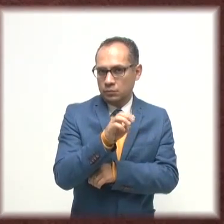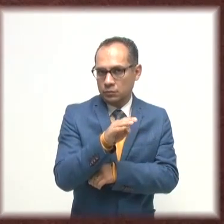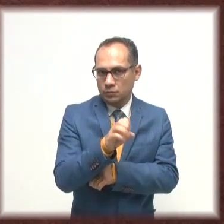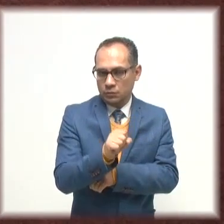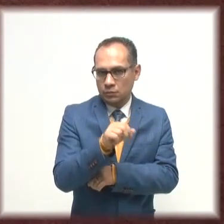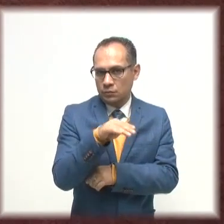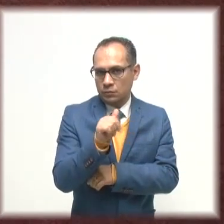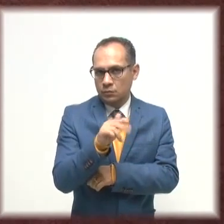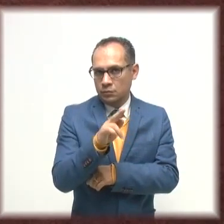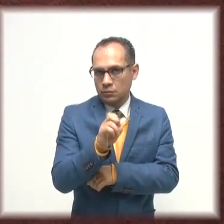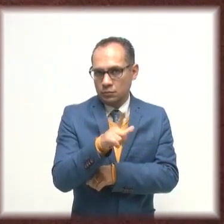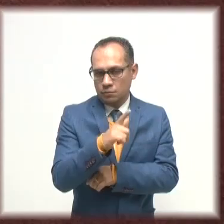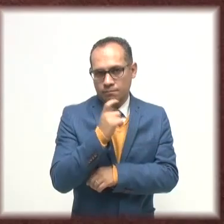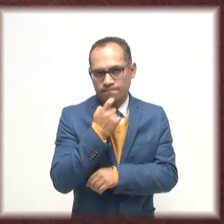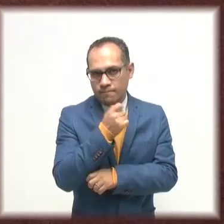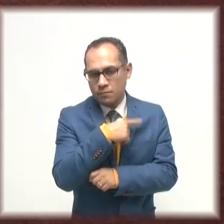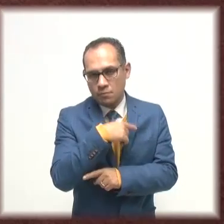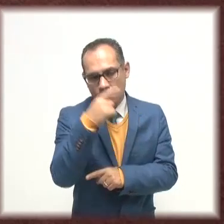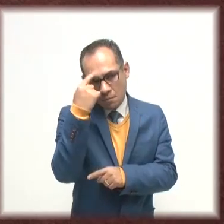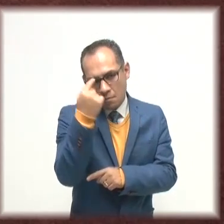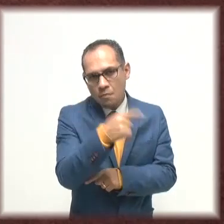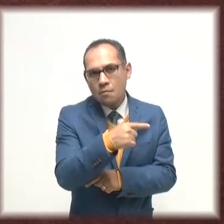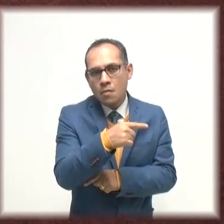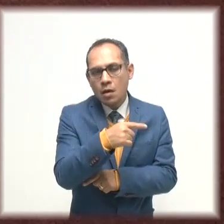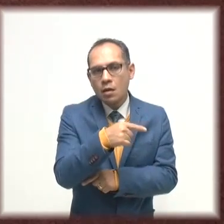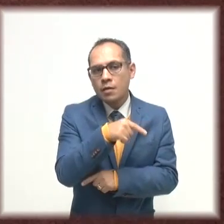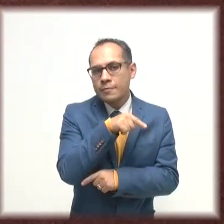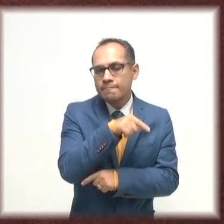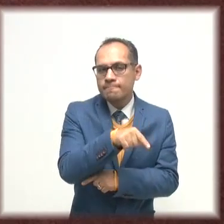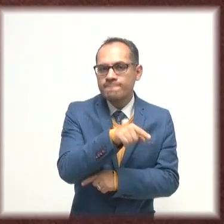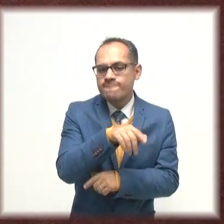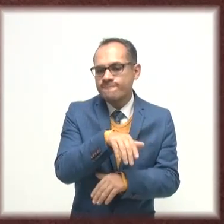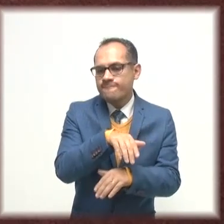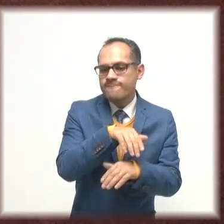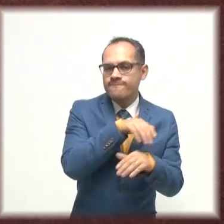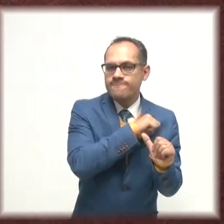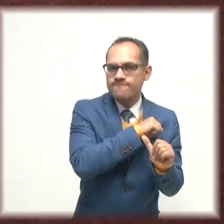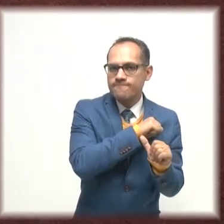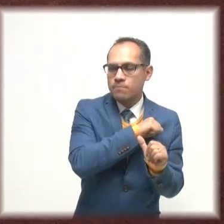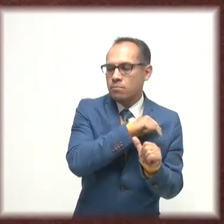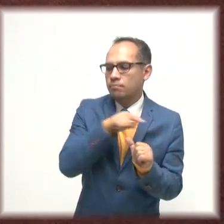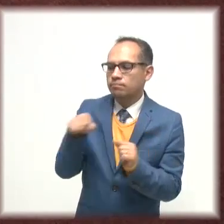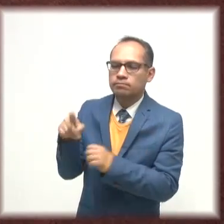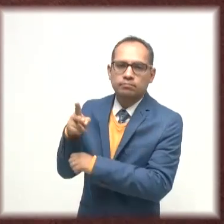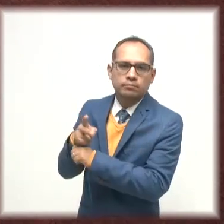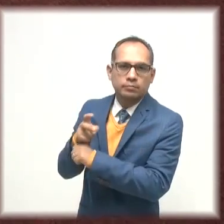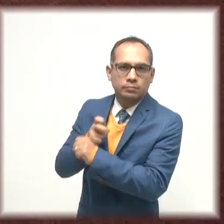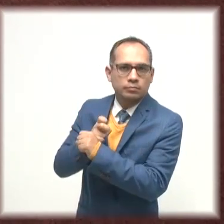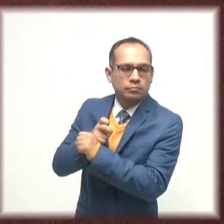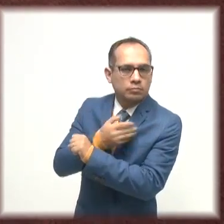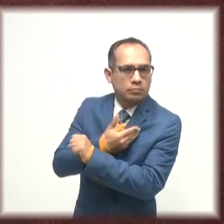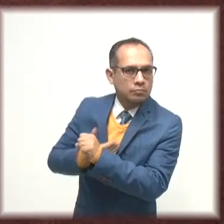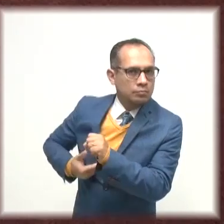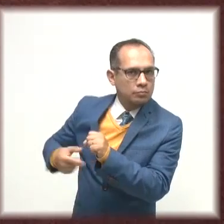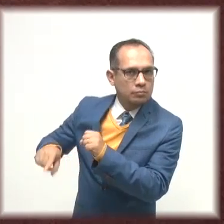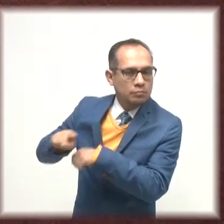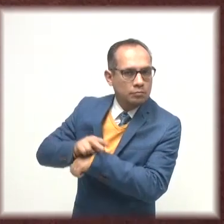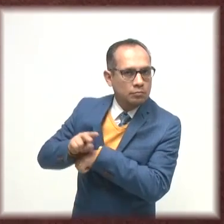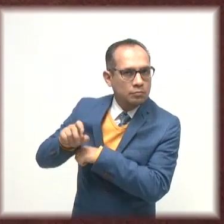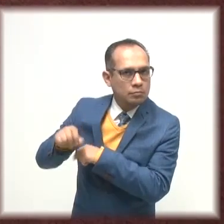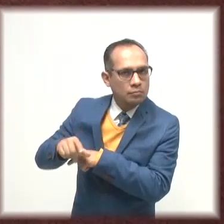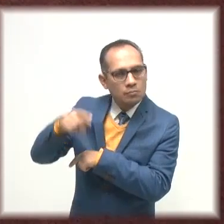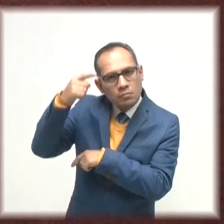invitación extendida al presidente de la República Bolivariana de Venezuela, Nicolás Maduro Moros, para asistir